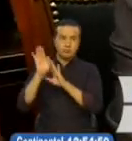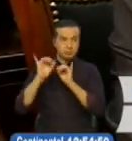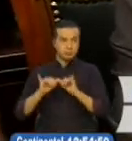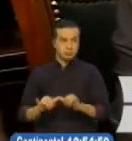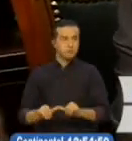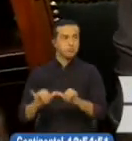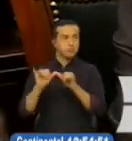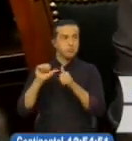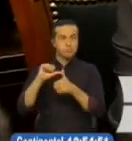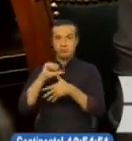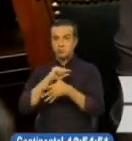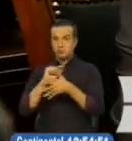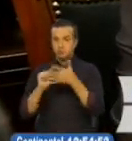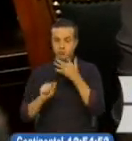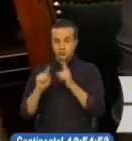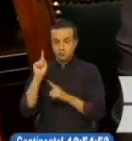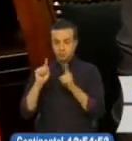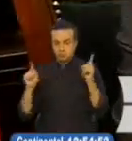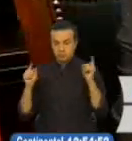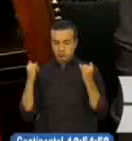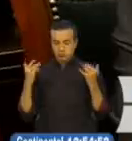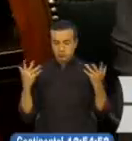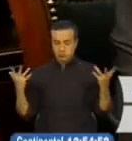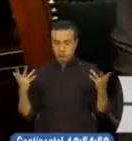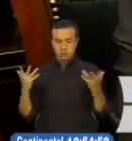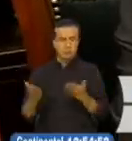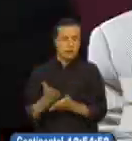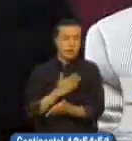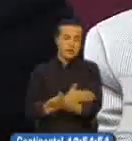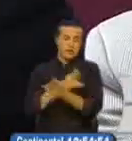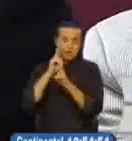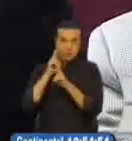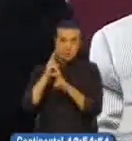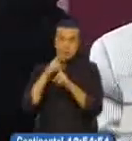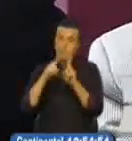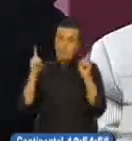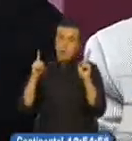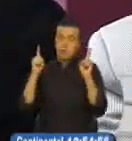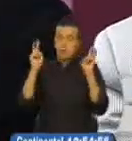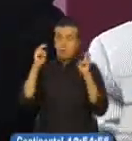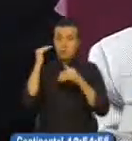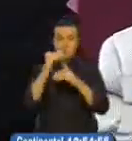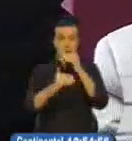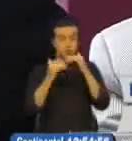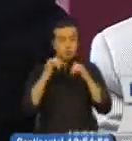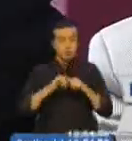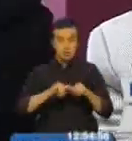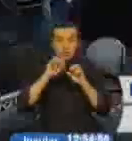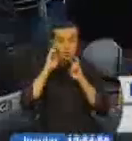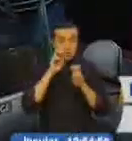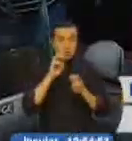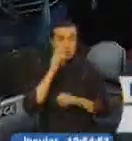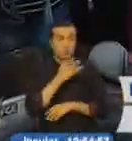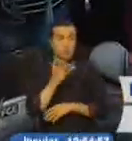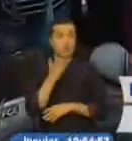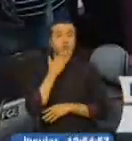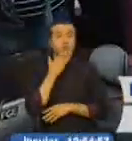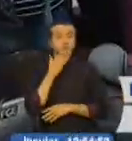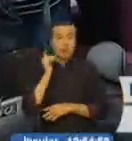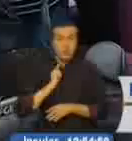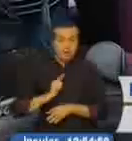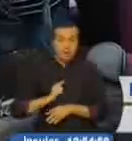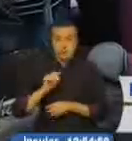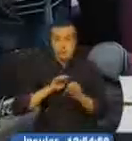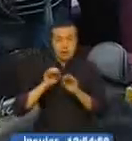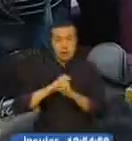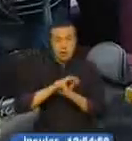y otras están en etapa de indagación. No obstante, por tratarse de un proceso que se mantiene en investigación, se evitó dar mayores